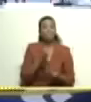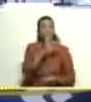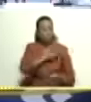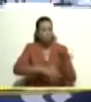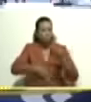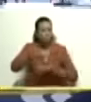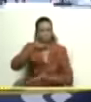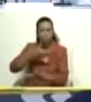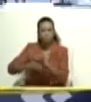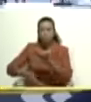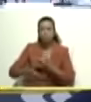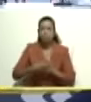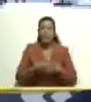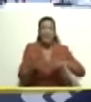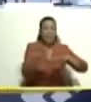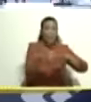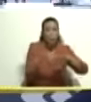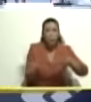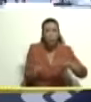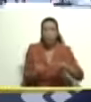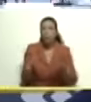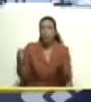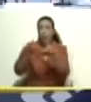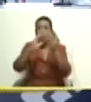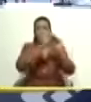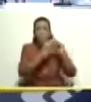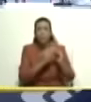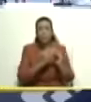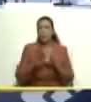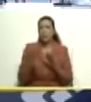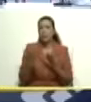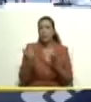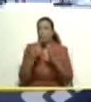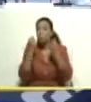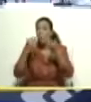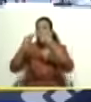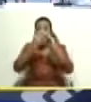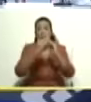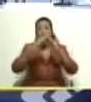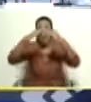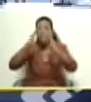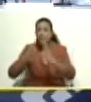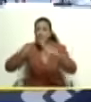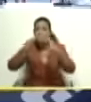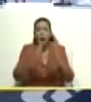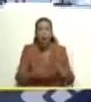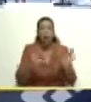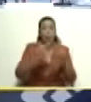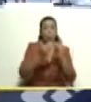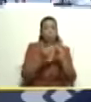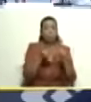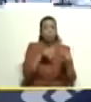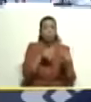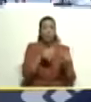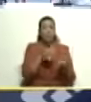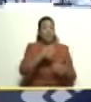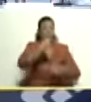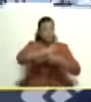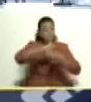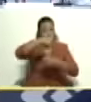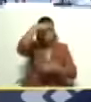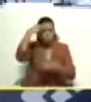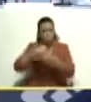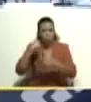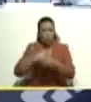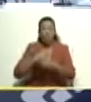intersocial, con las organizaciones populares, con las organizaciones de la clase obrera,